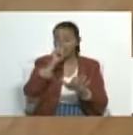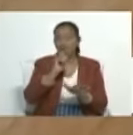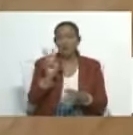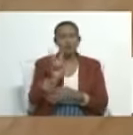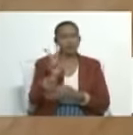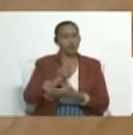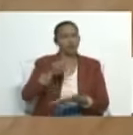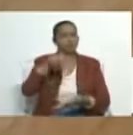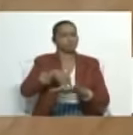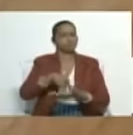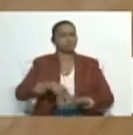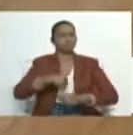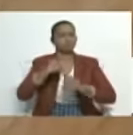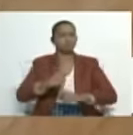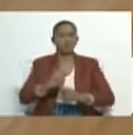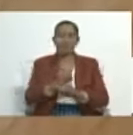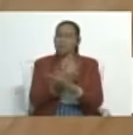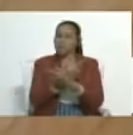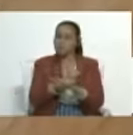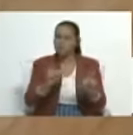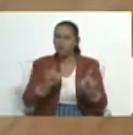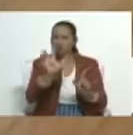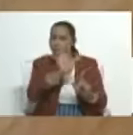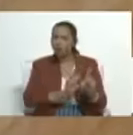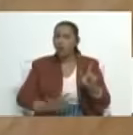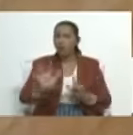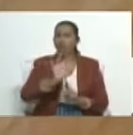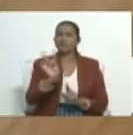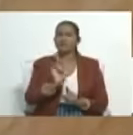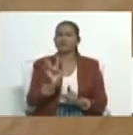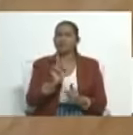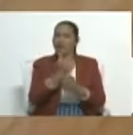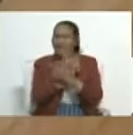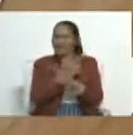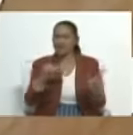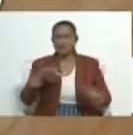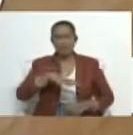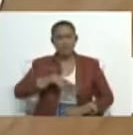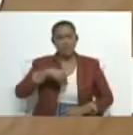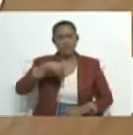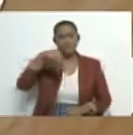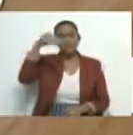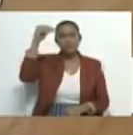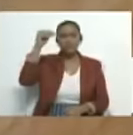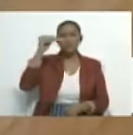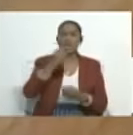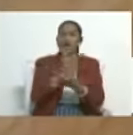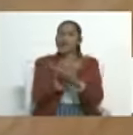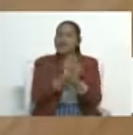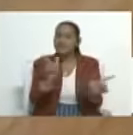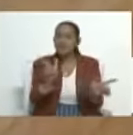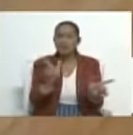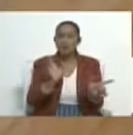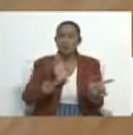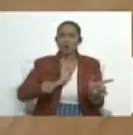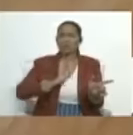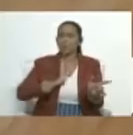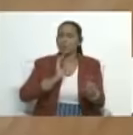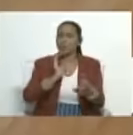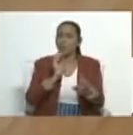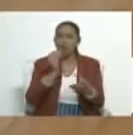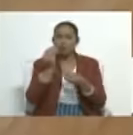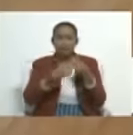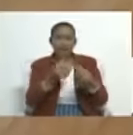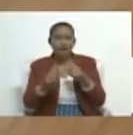independiente, libre, libre, libre de espíritu, libre en su accionar, sin ningún tipo